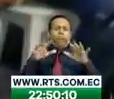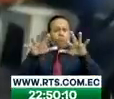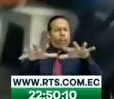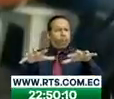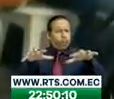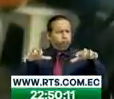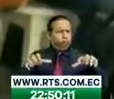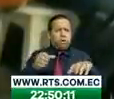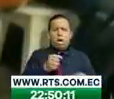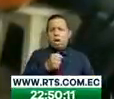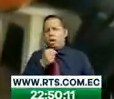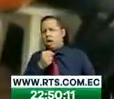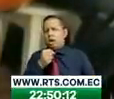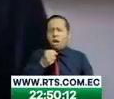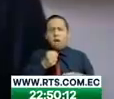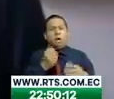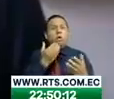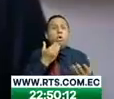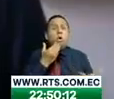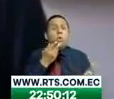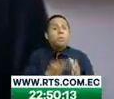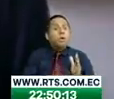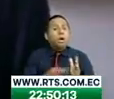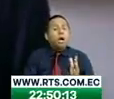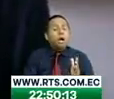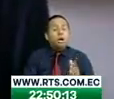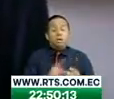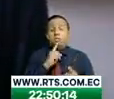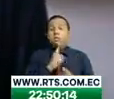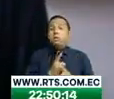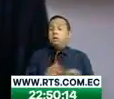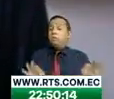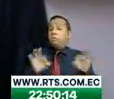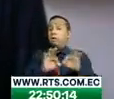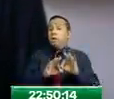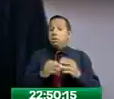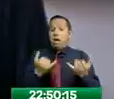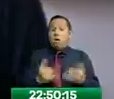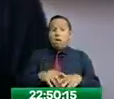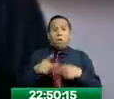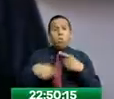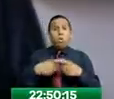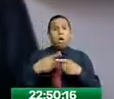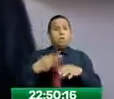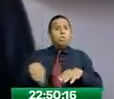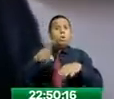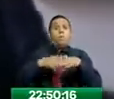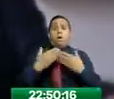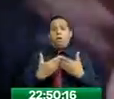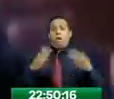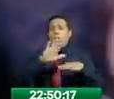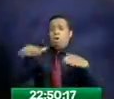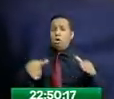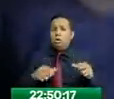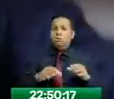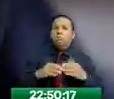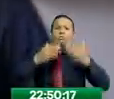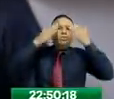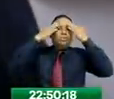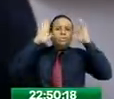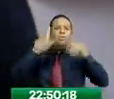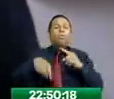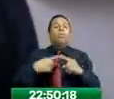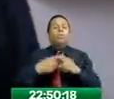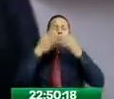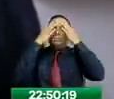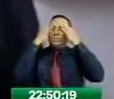los artistas para adaptarse. La reactivación es incierta también desde el concierto como tal, con público